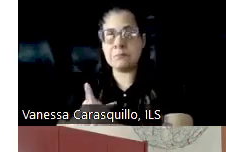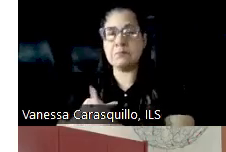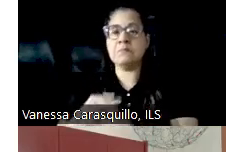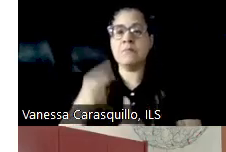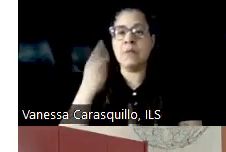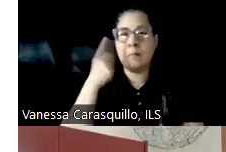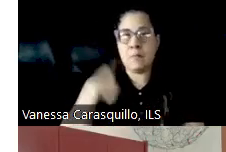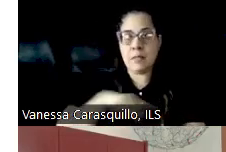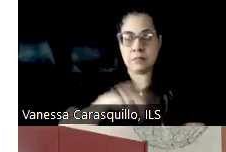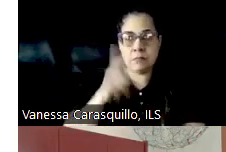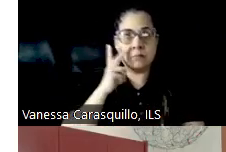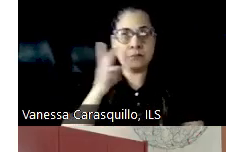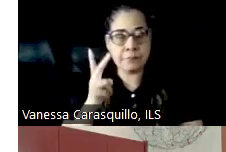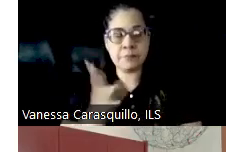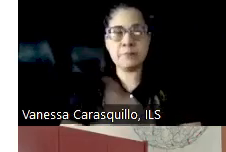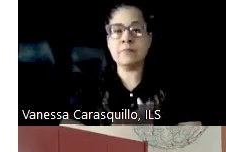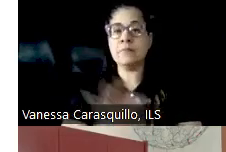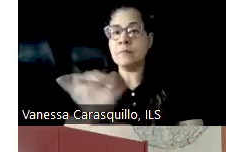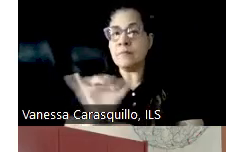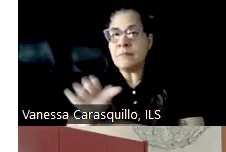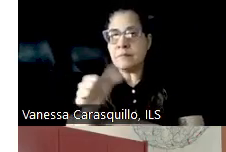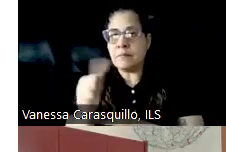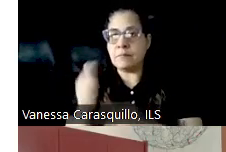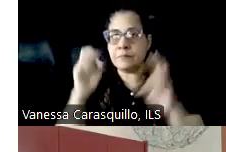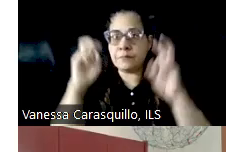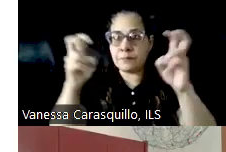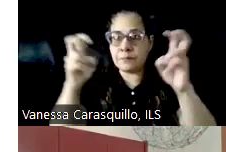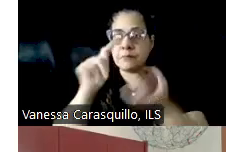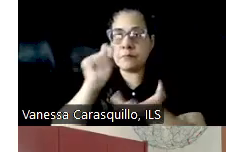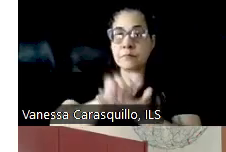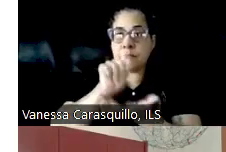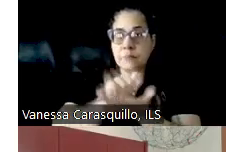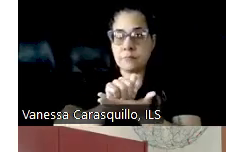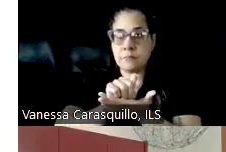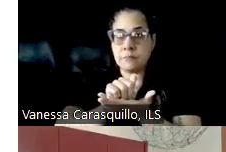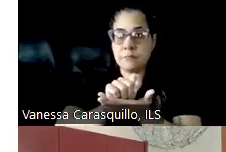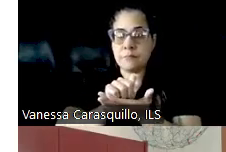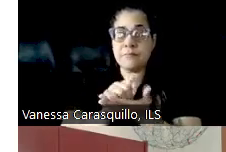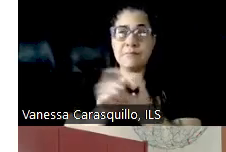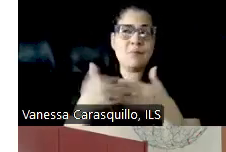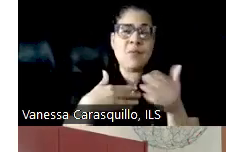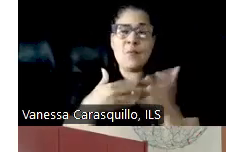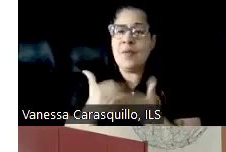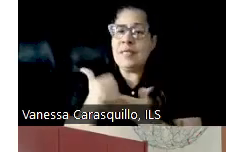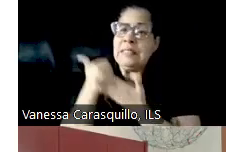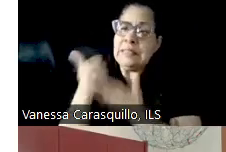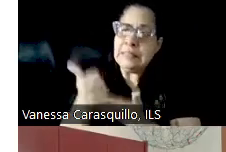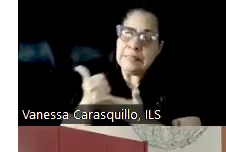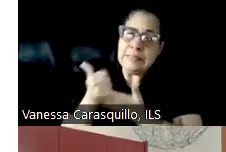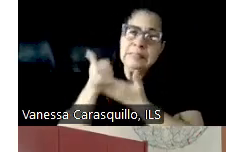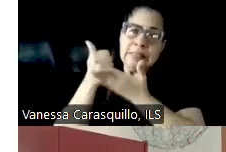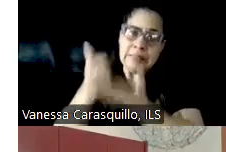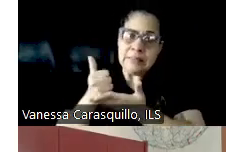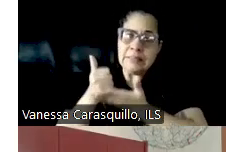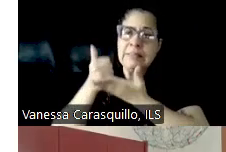significativo. También hay otro tema, y es que hay tratamientos que por más ayuda que reciban, por más